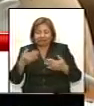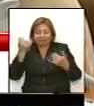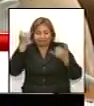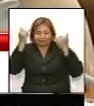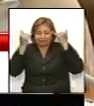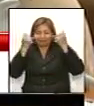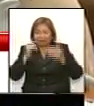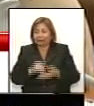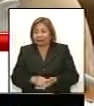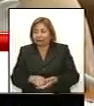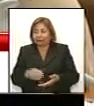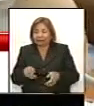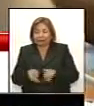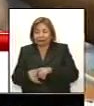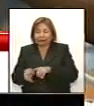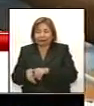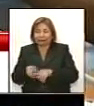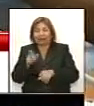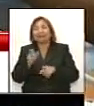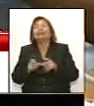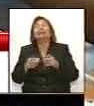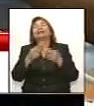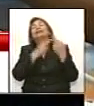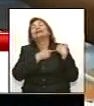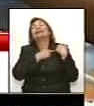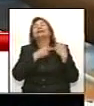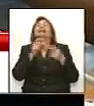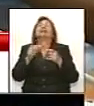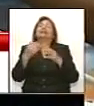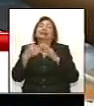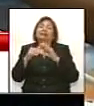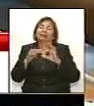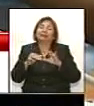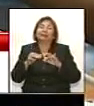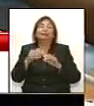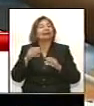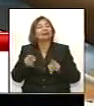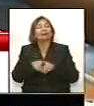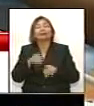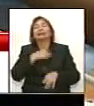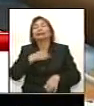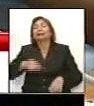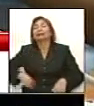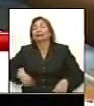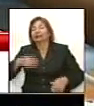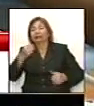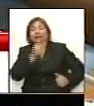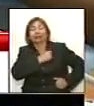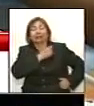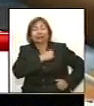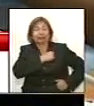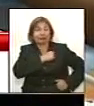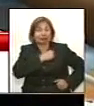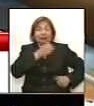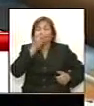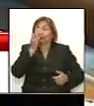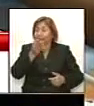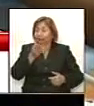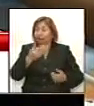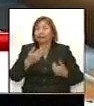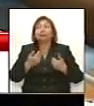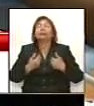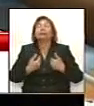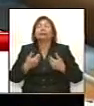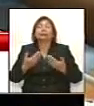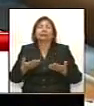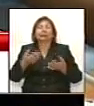creativos posibles, tanto para los que están encargados de la plataforma del acoso como para el Ministerio del Interior, es que se genera algún tipo de